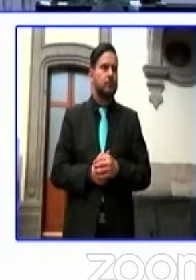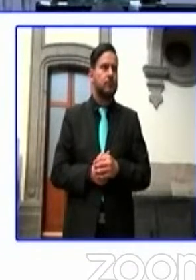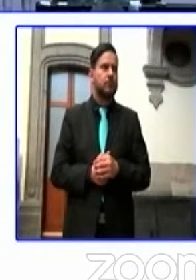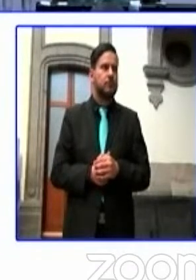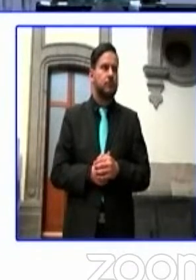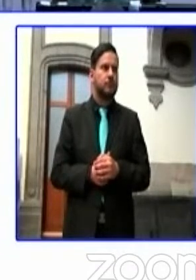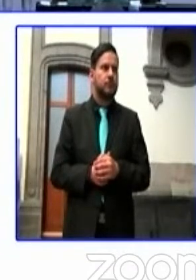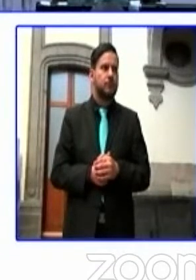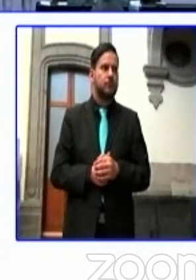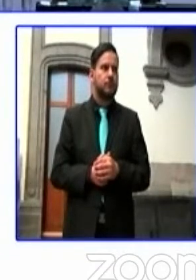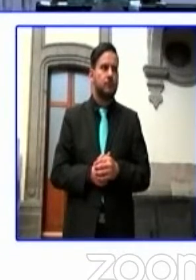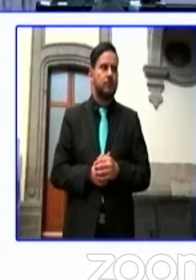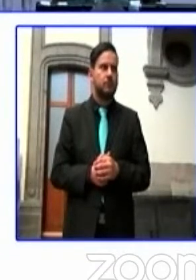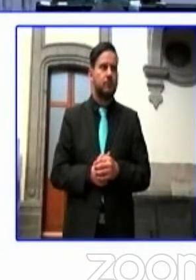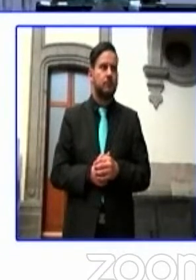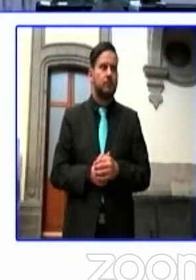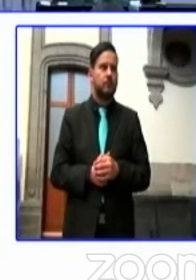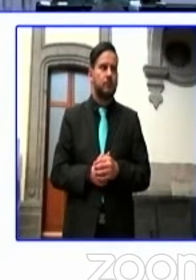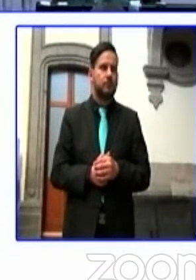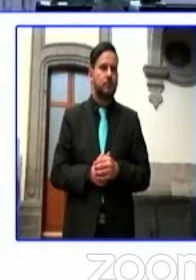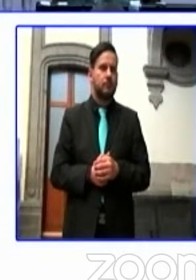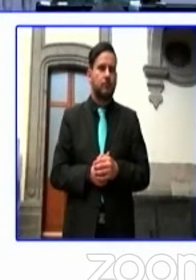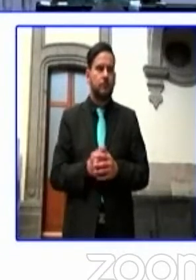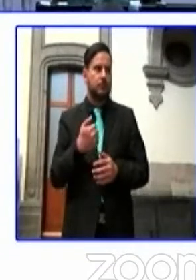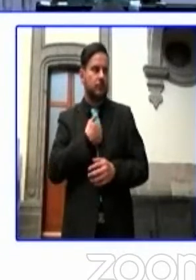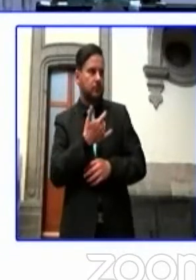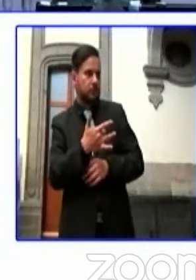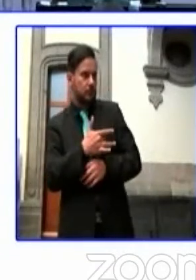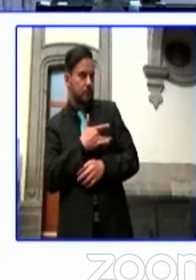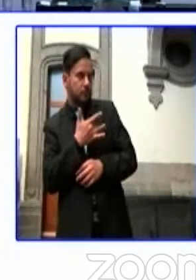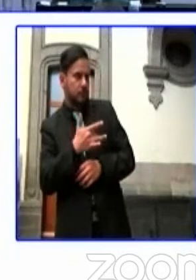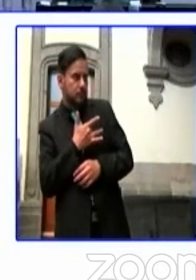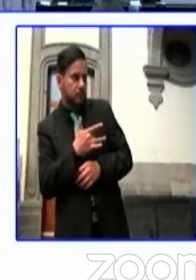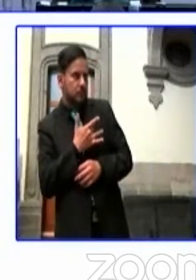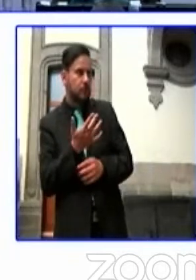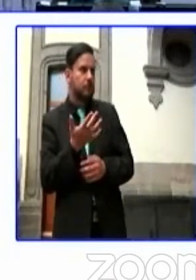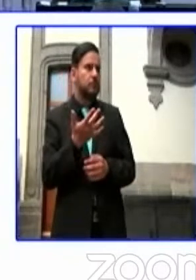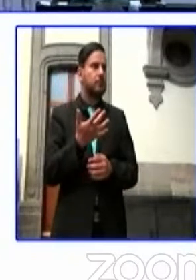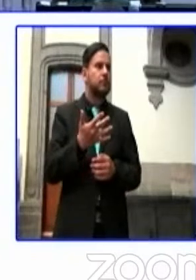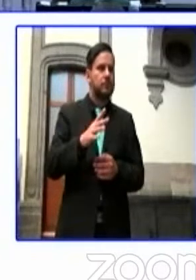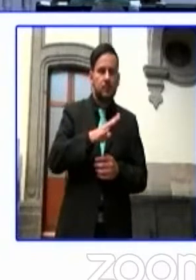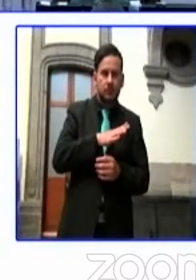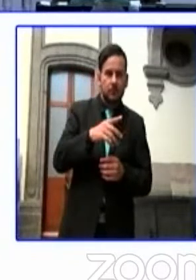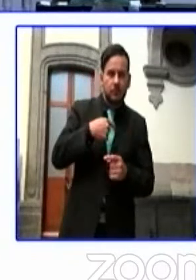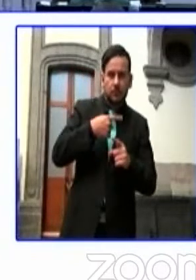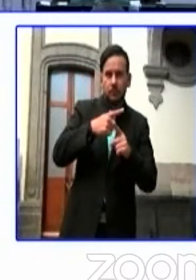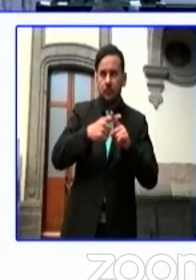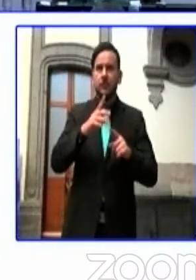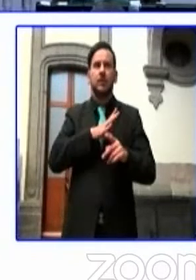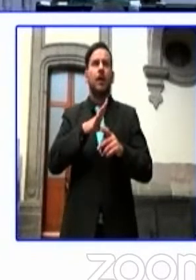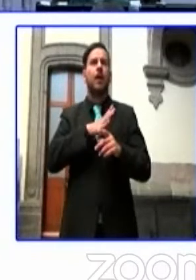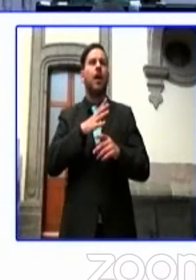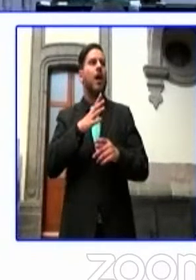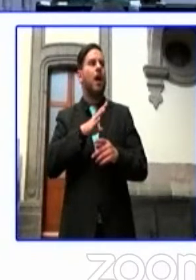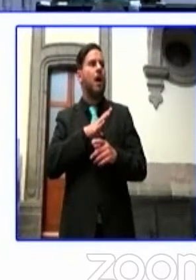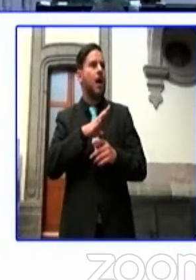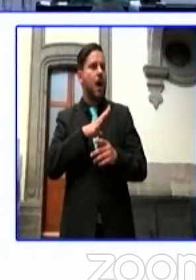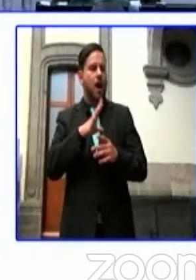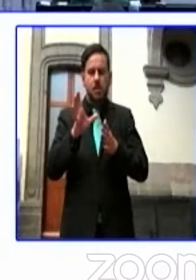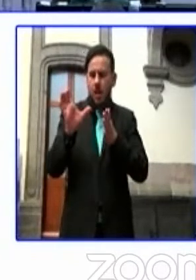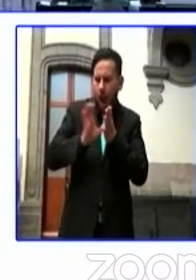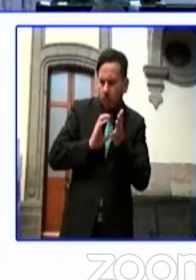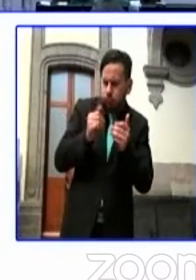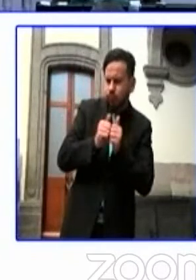Entonces, y con esto ya casi termino, tenemos estos últimos capítulos que son fundamentales y que quiero